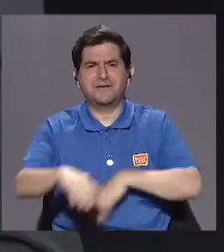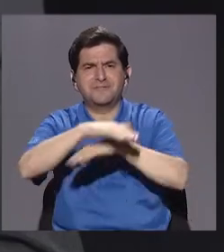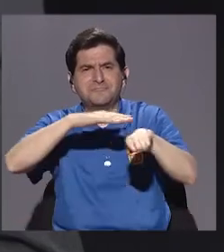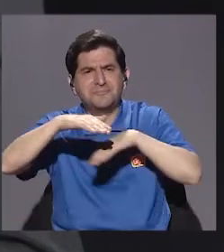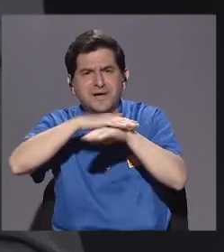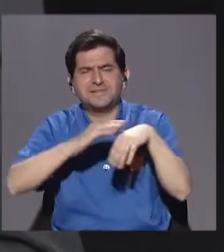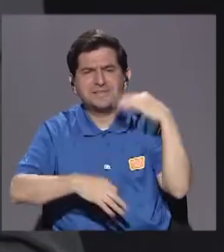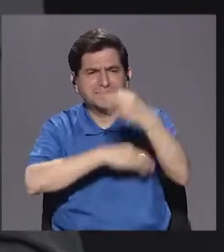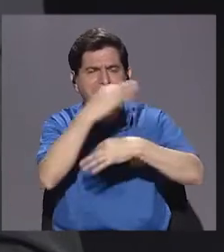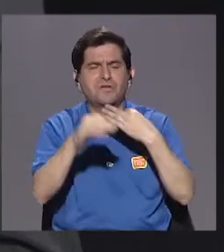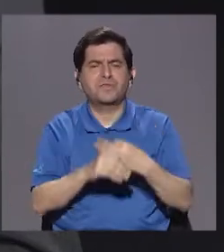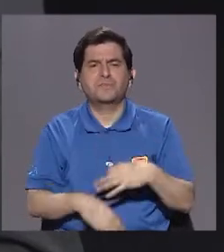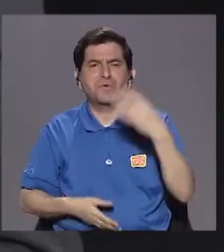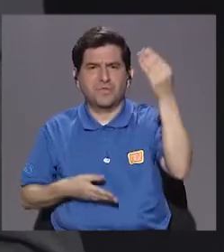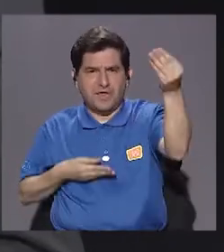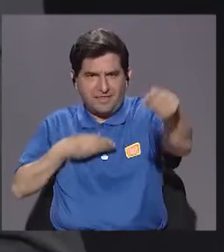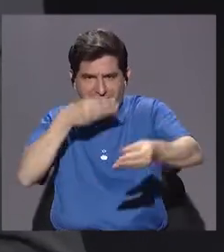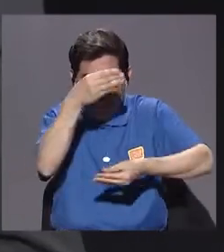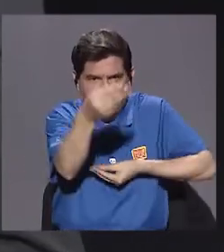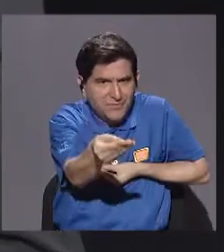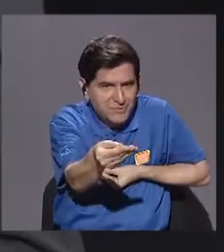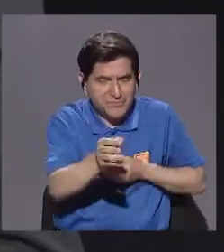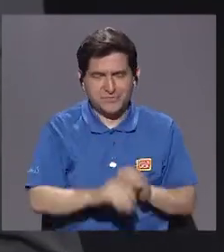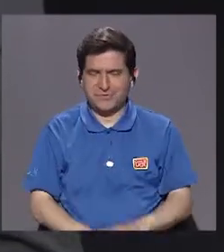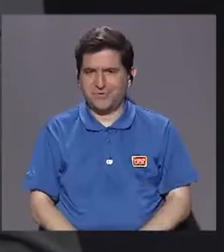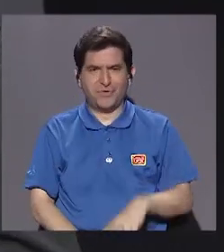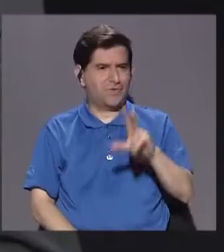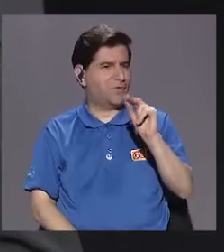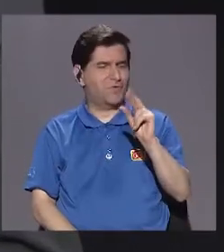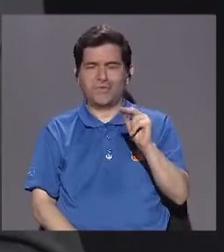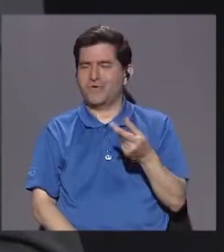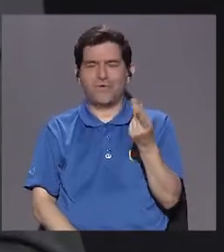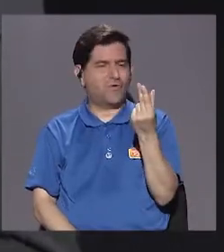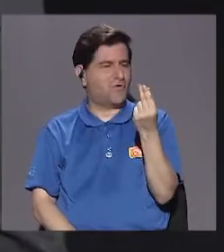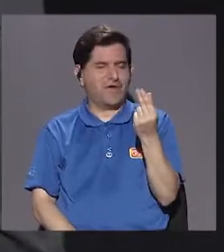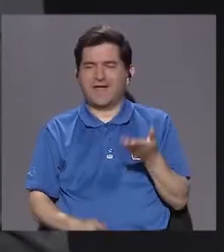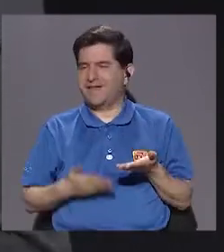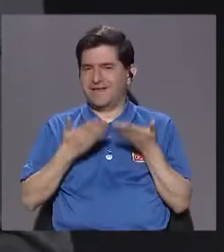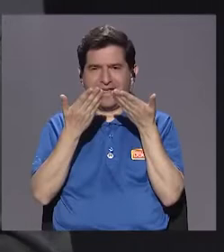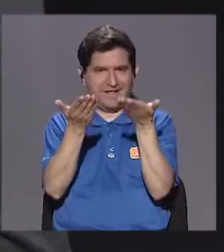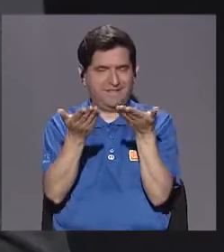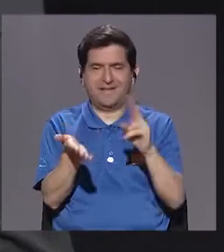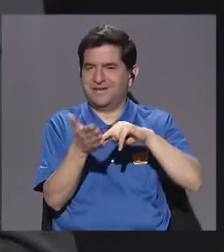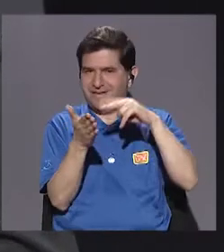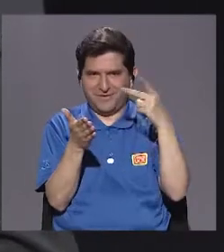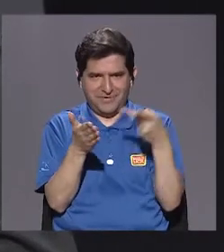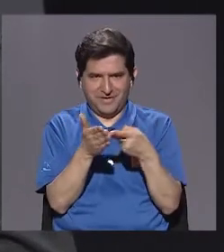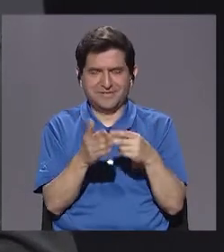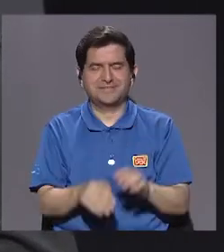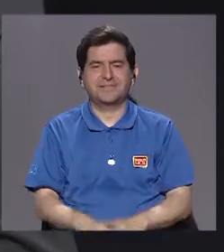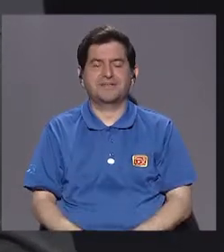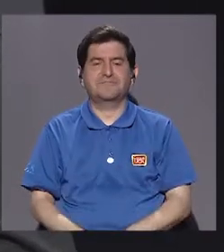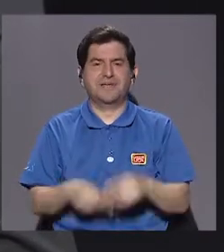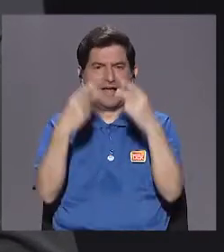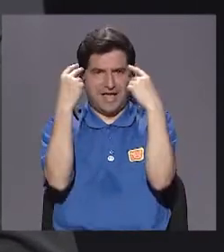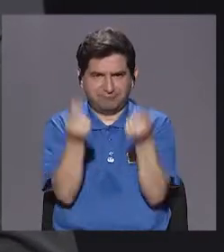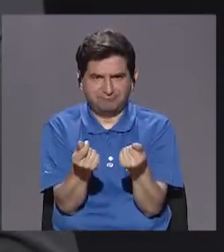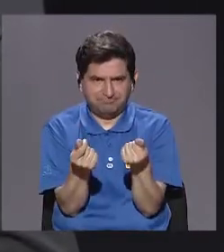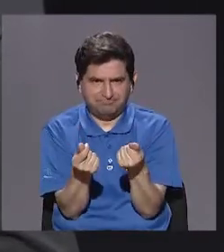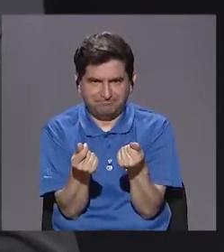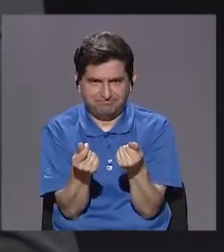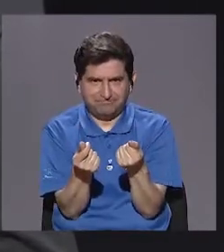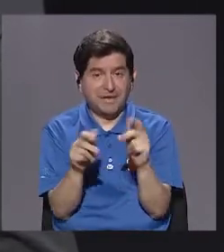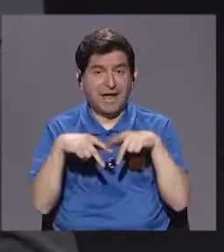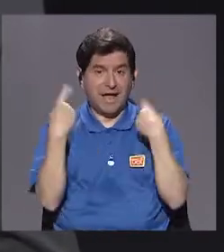la base de un tipo de reembolso es decir no se le da ese monto total que pudiera corresponderle a los partidos de inmediato